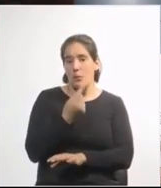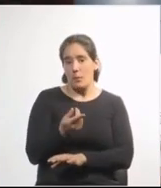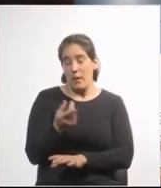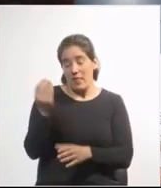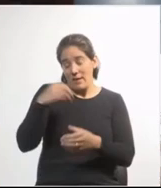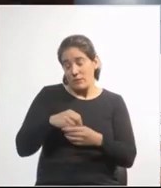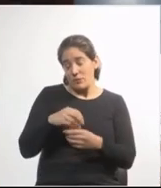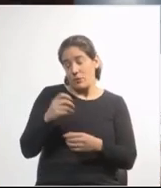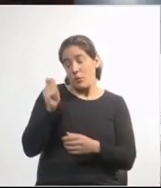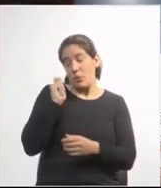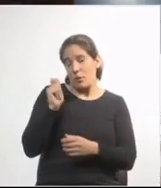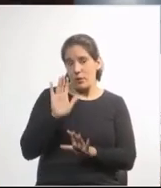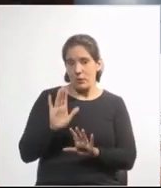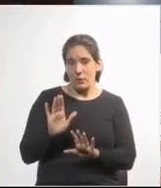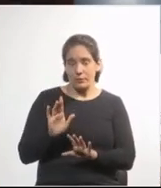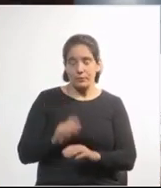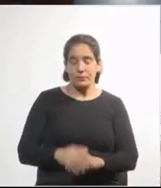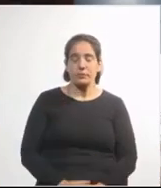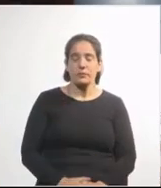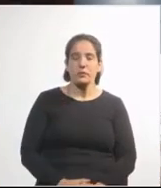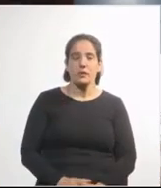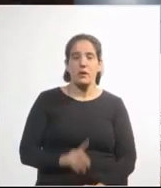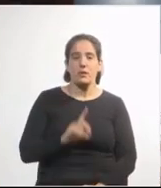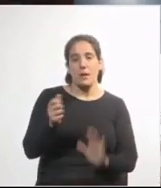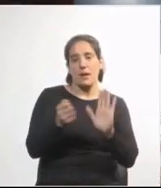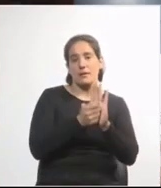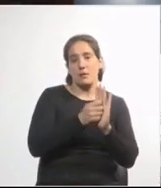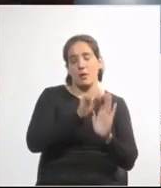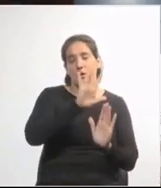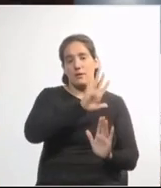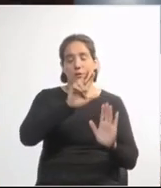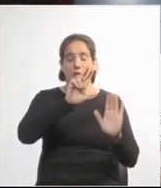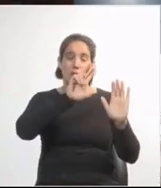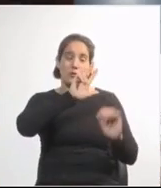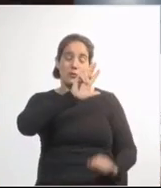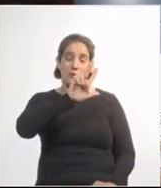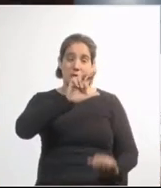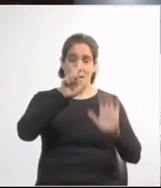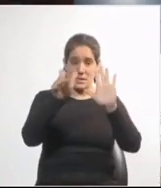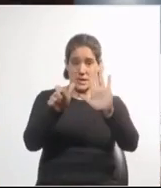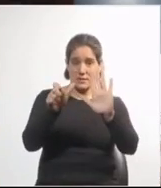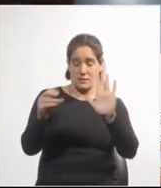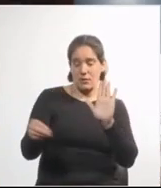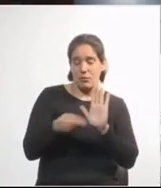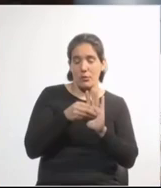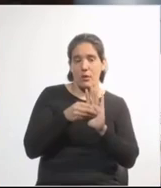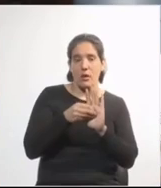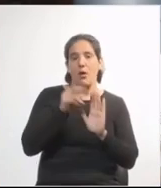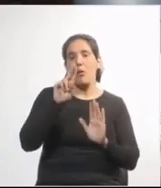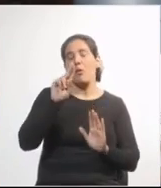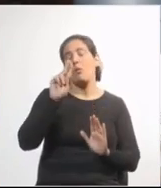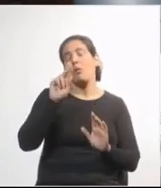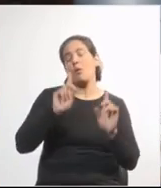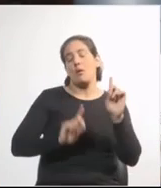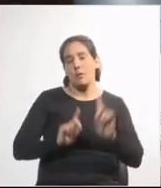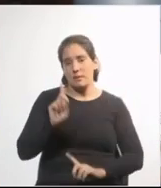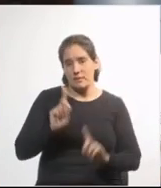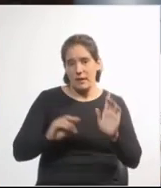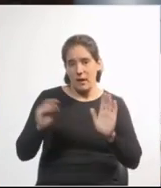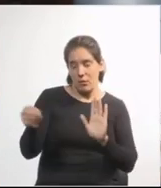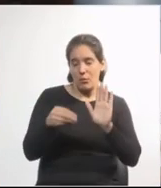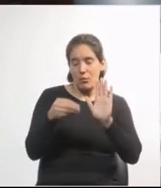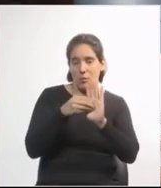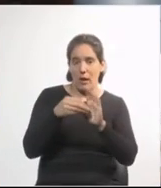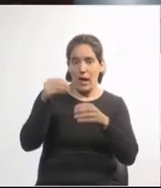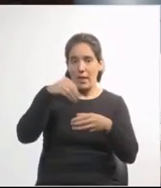organismos públicos estatales o no estatales, el artículo 536 que incorpora al Audelar a la Junta Directiva Honoraria del